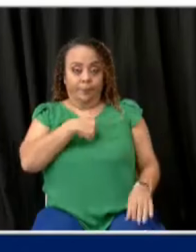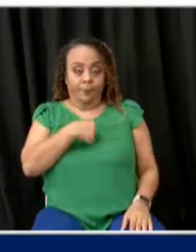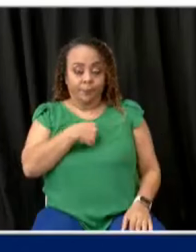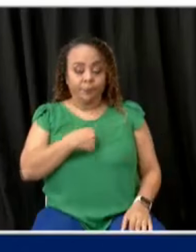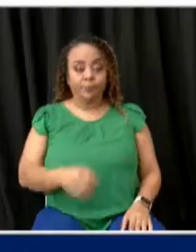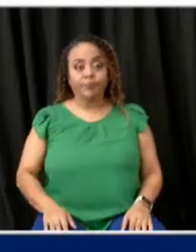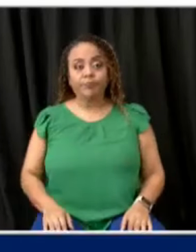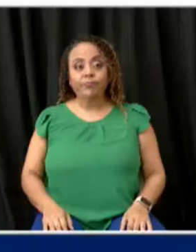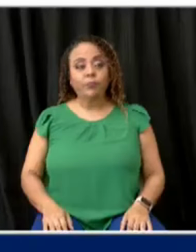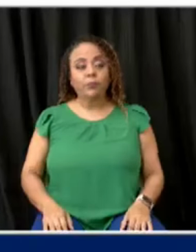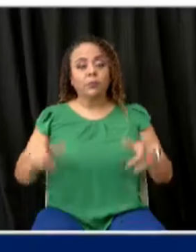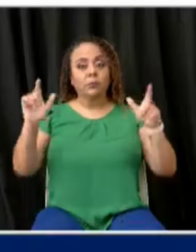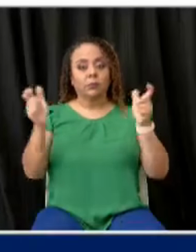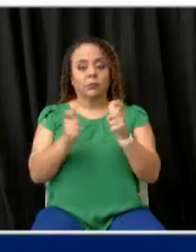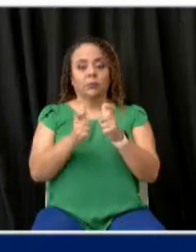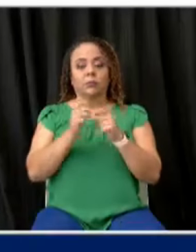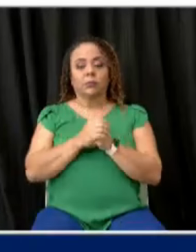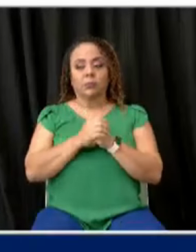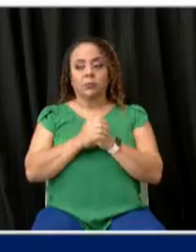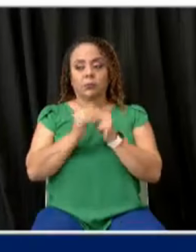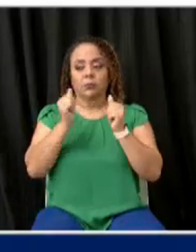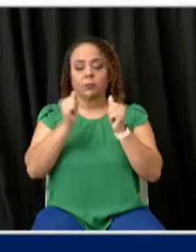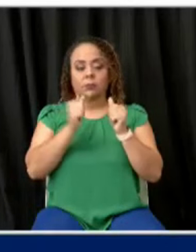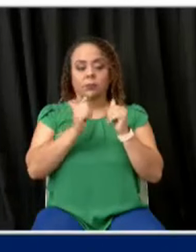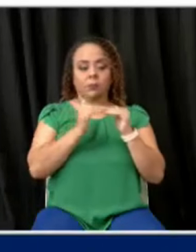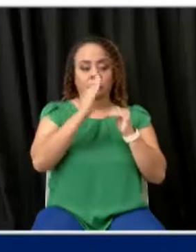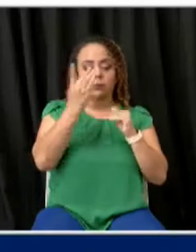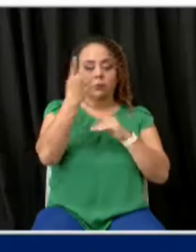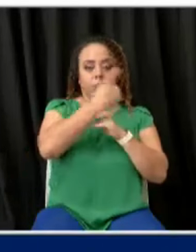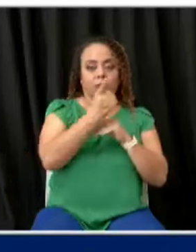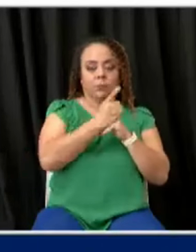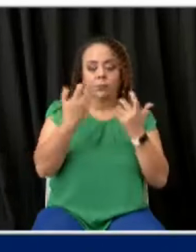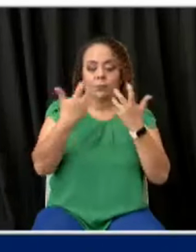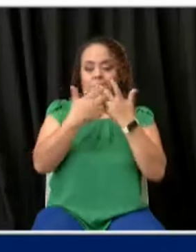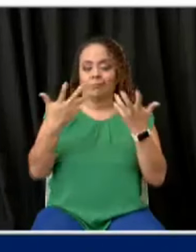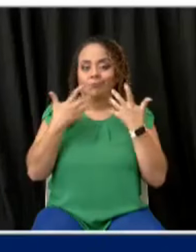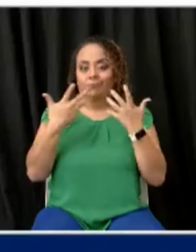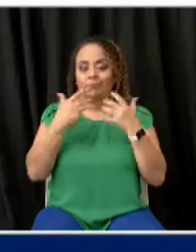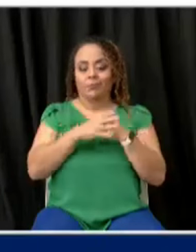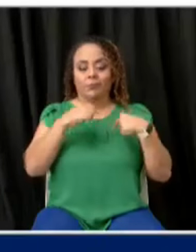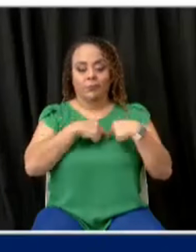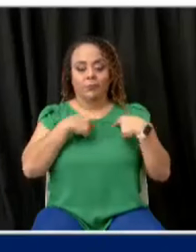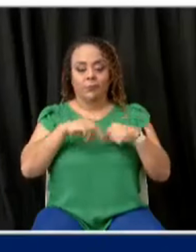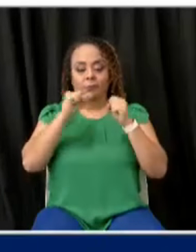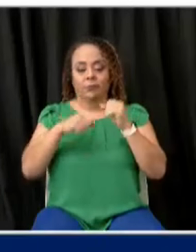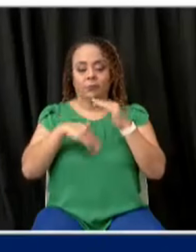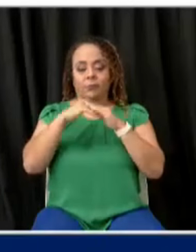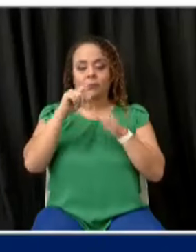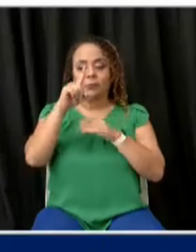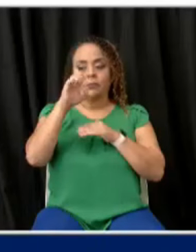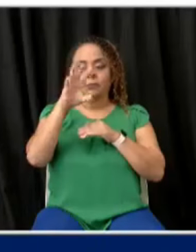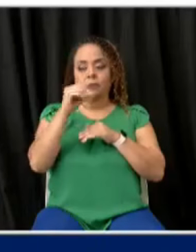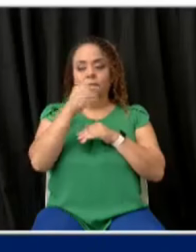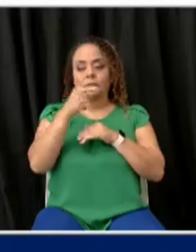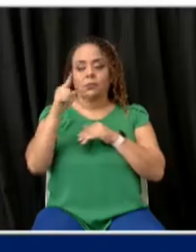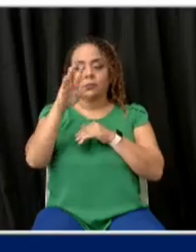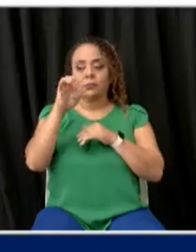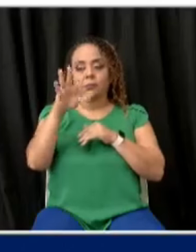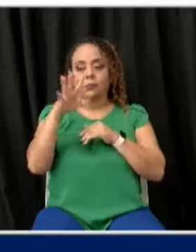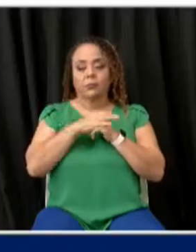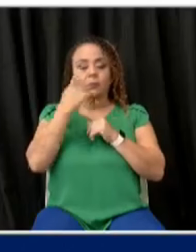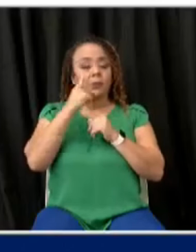tiende a bajarse conforme aumentan los días de aclimatación. La frecuencia cardíaca, que puede alcanzar 140,